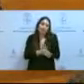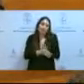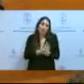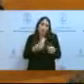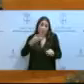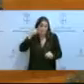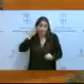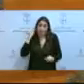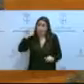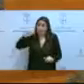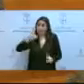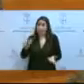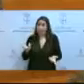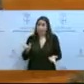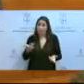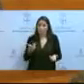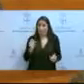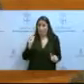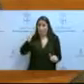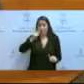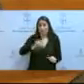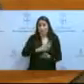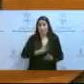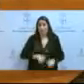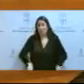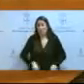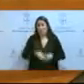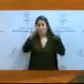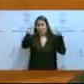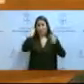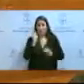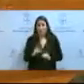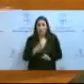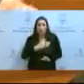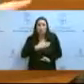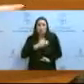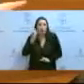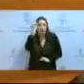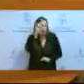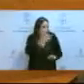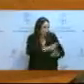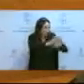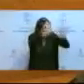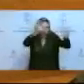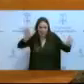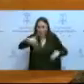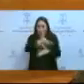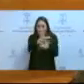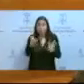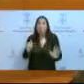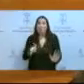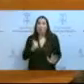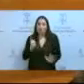experiencia de todas, que ha habido a la balkanización, en todo caso. Por tanto, esa es mi posición, para que la tenga claro todo el mundo si alguien